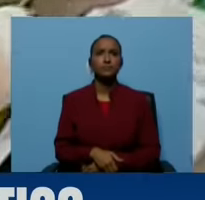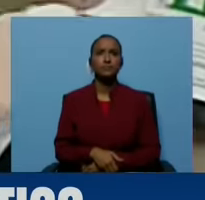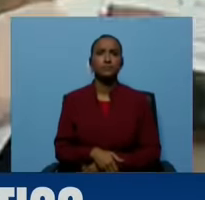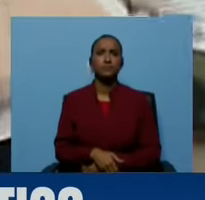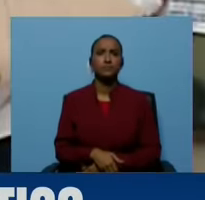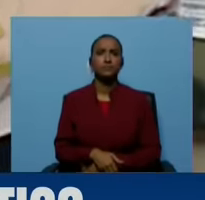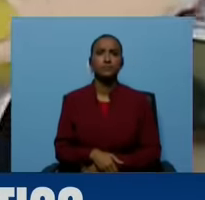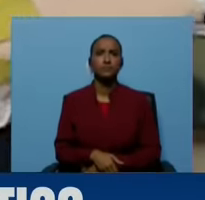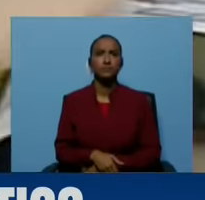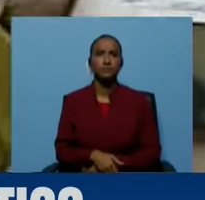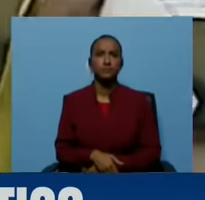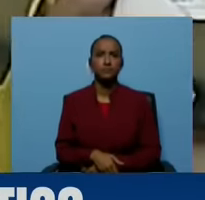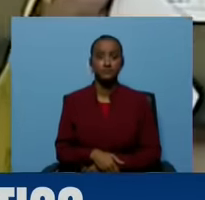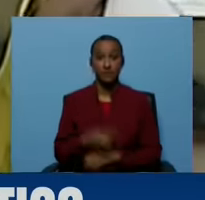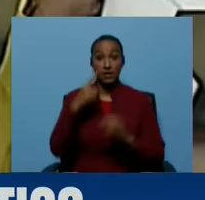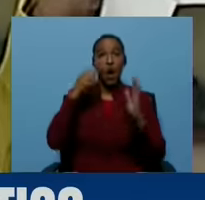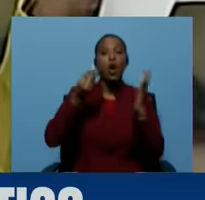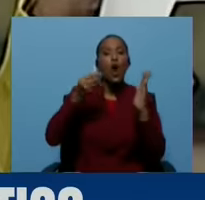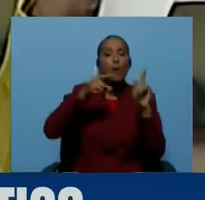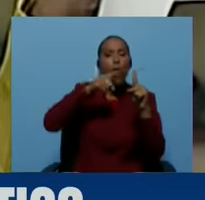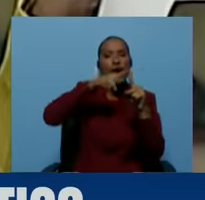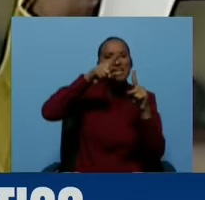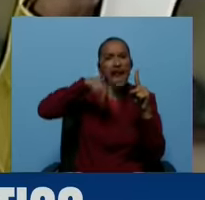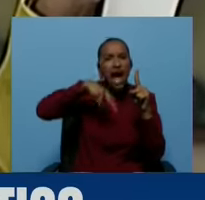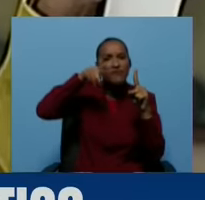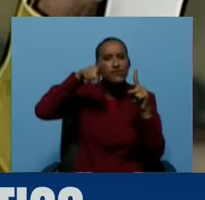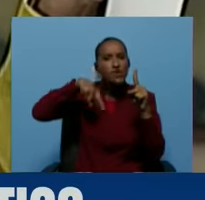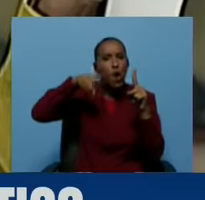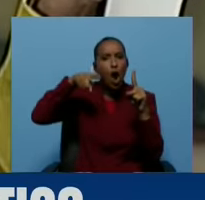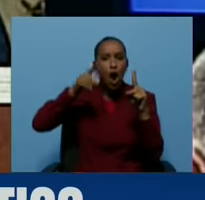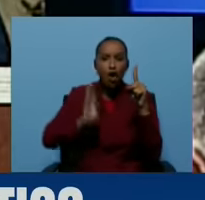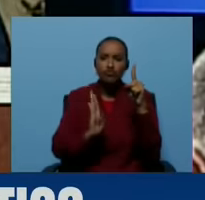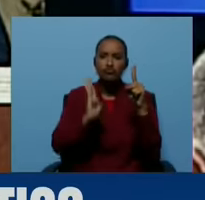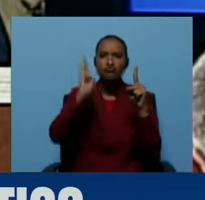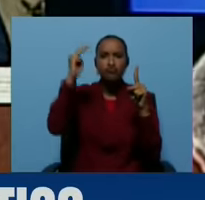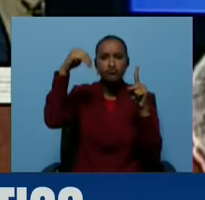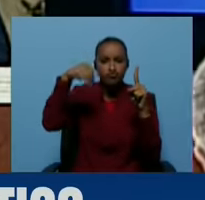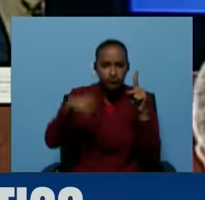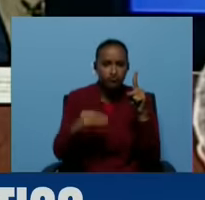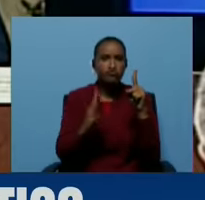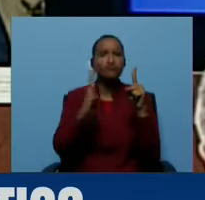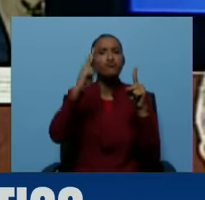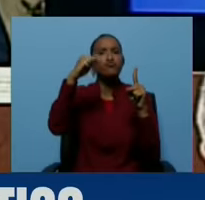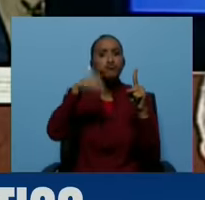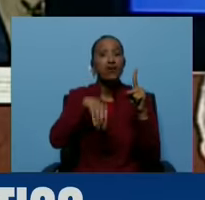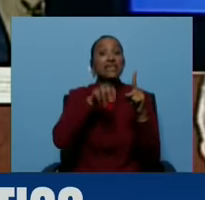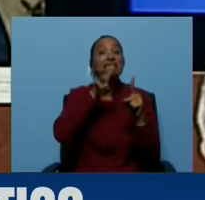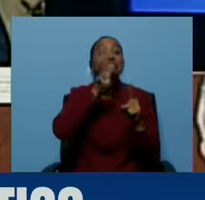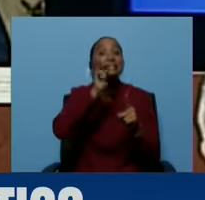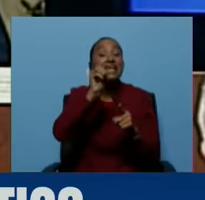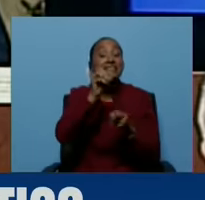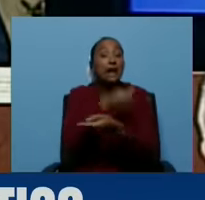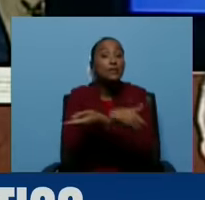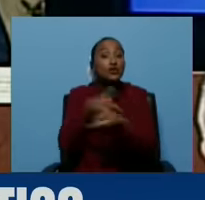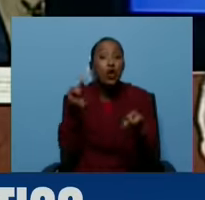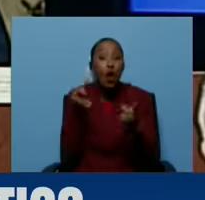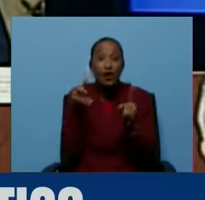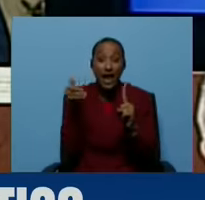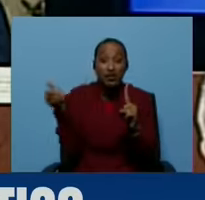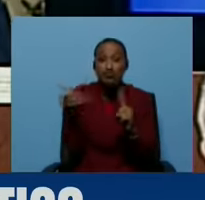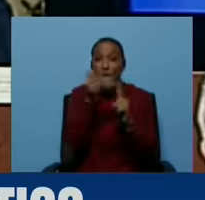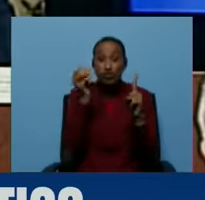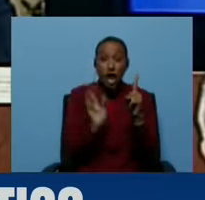Aquí está el gráfico, cómo se dio 30 millones de ataques por minutos. Sin